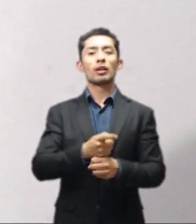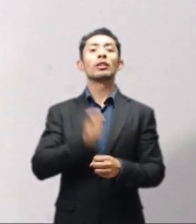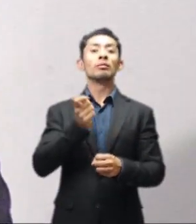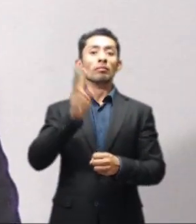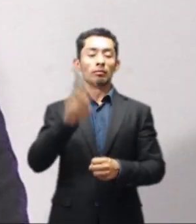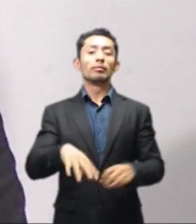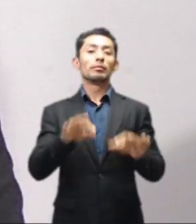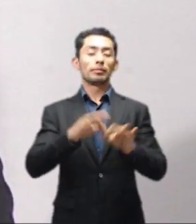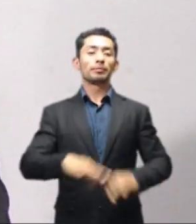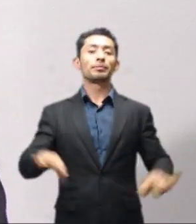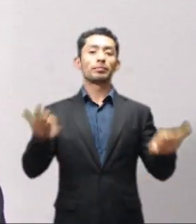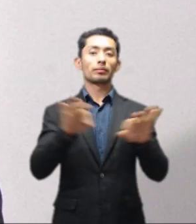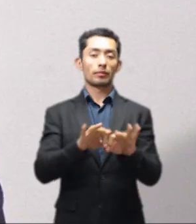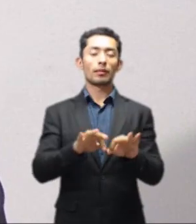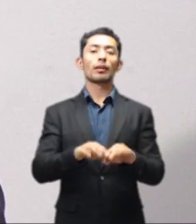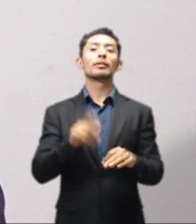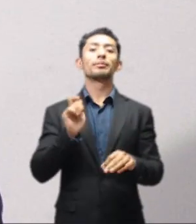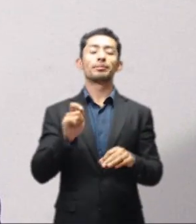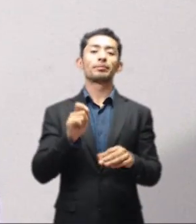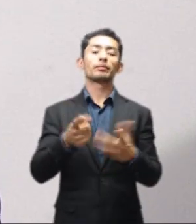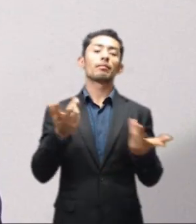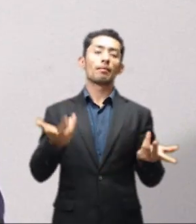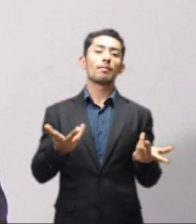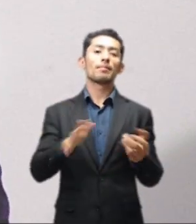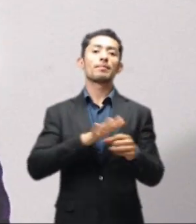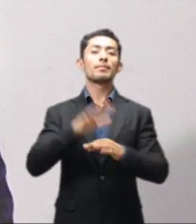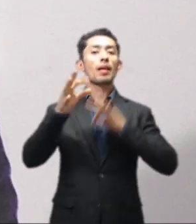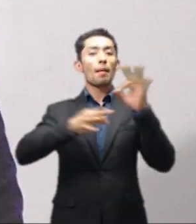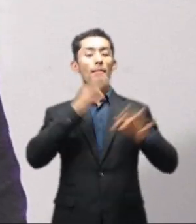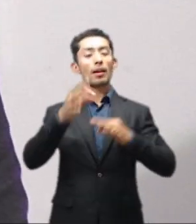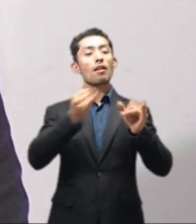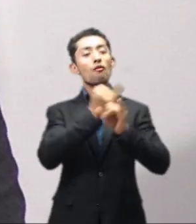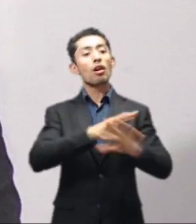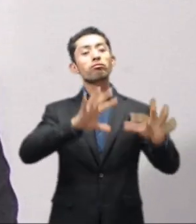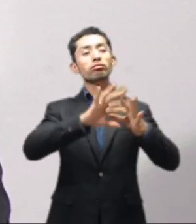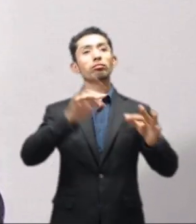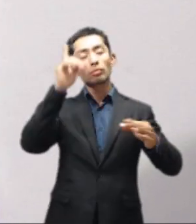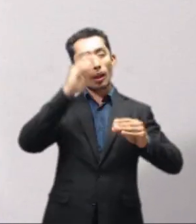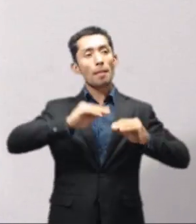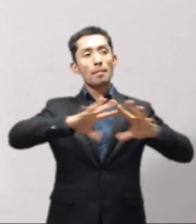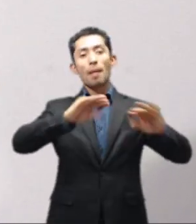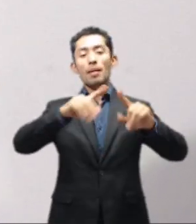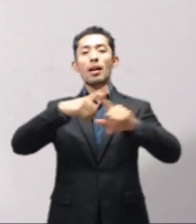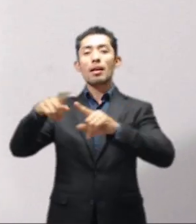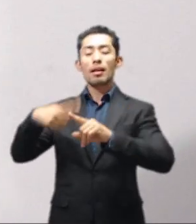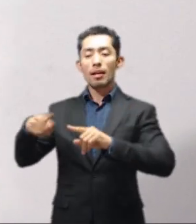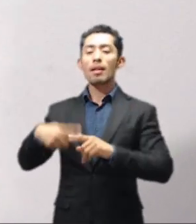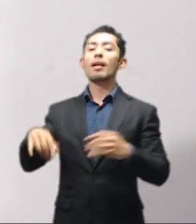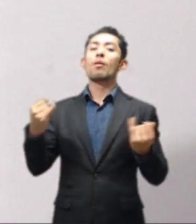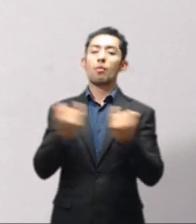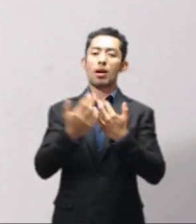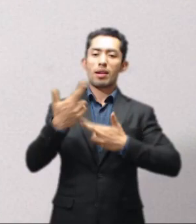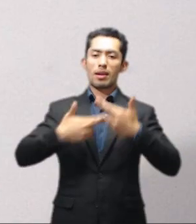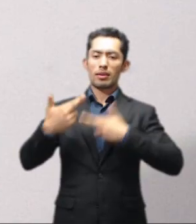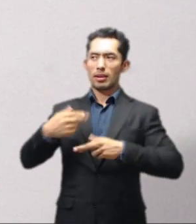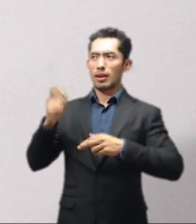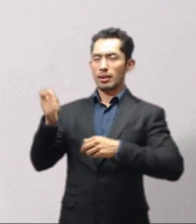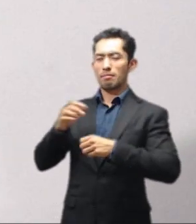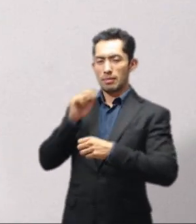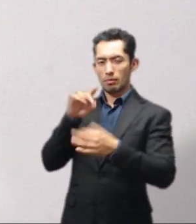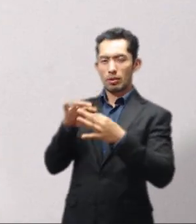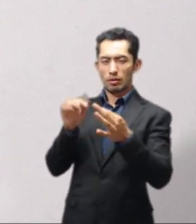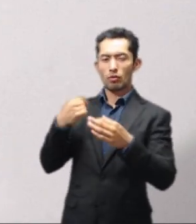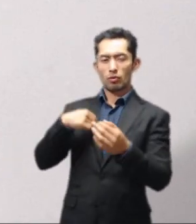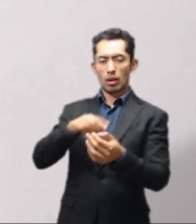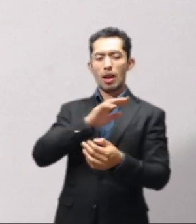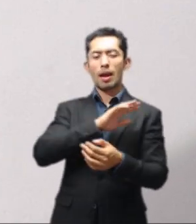muy importante lo del ambiente tendríamos que empezar primero con campañas de información de publicidad regresar igual a esta parte que ahorita que hemos